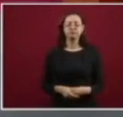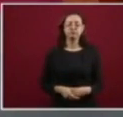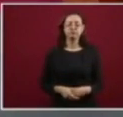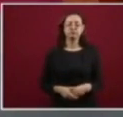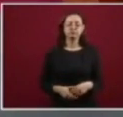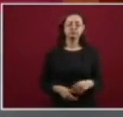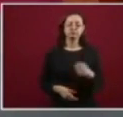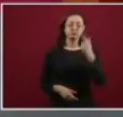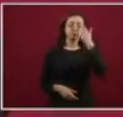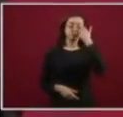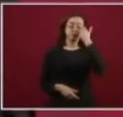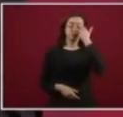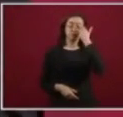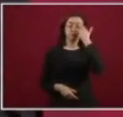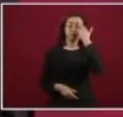Claro,